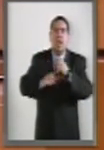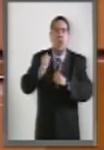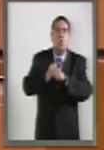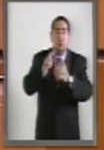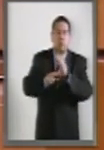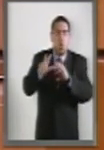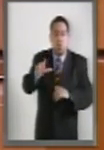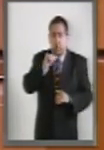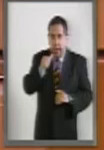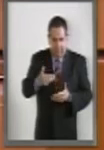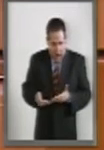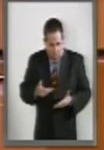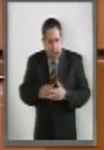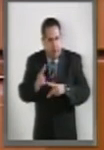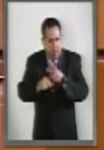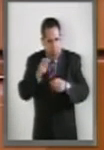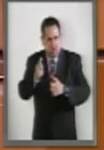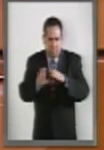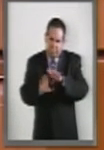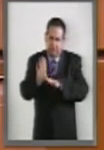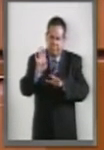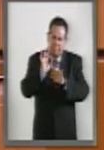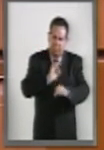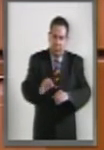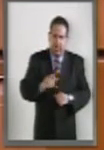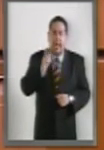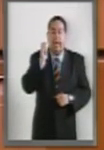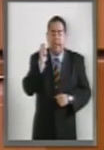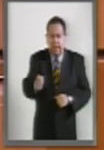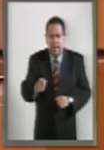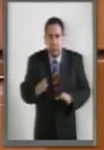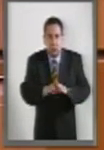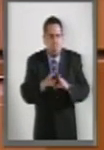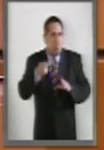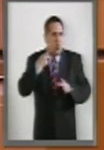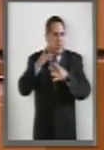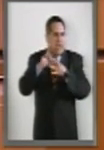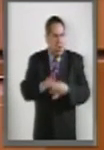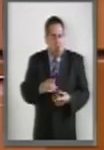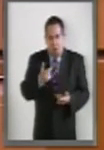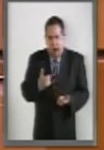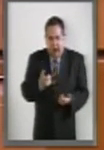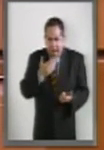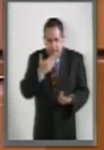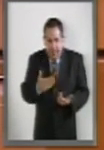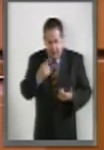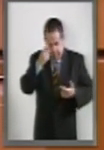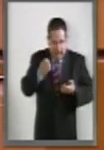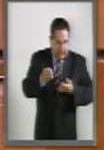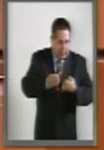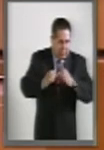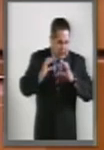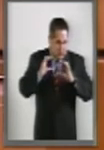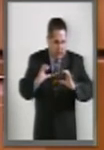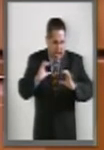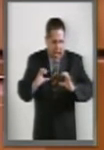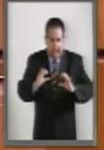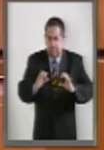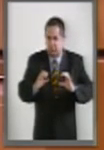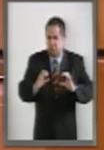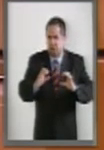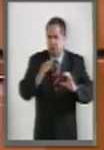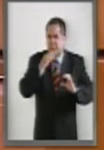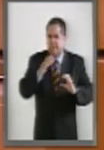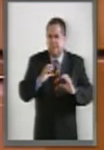Este superávit primario representa una definición de política económica para preservar la estabilidad